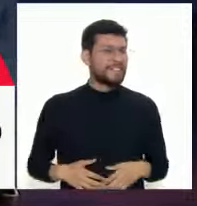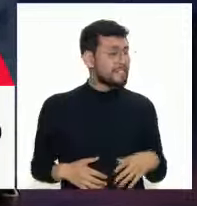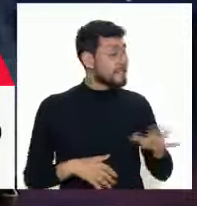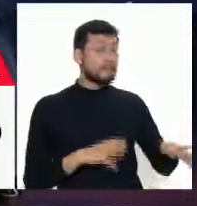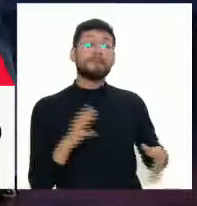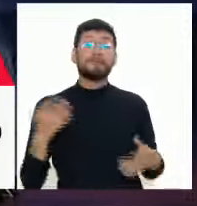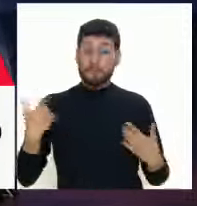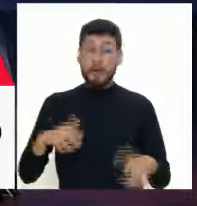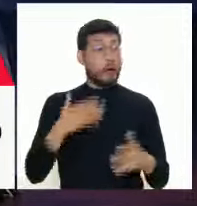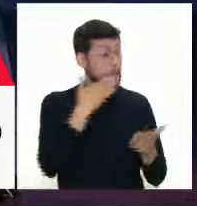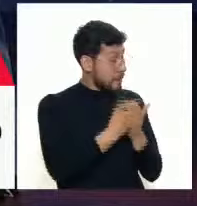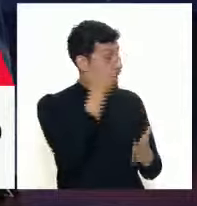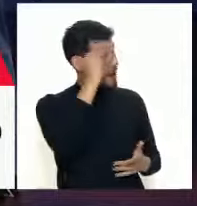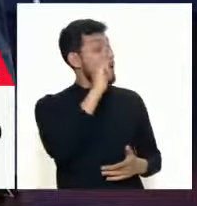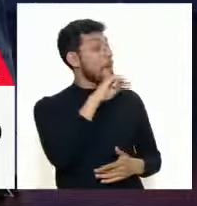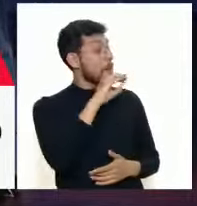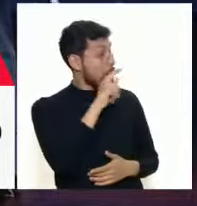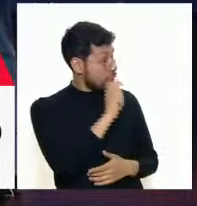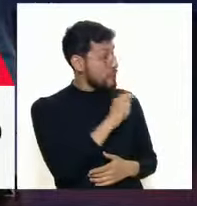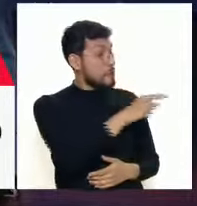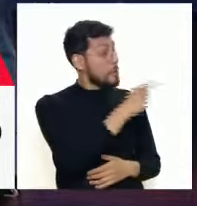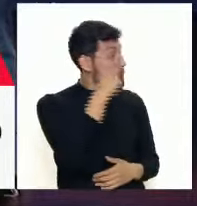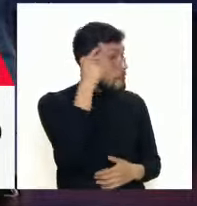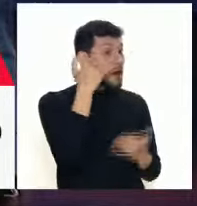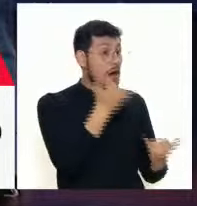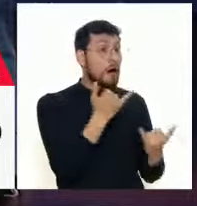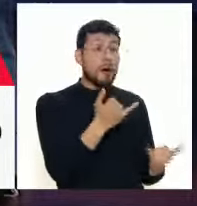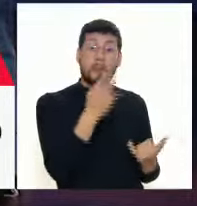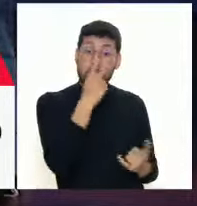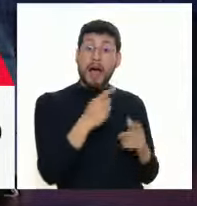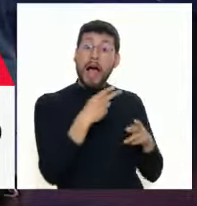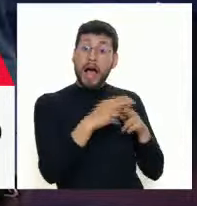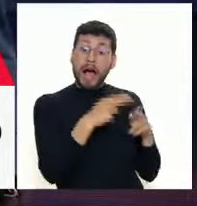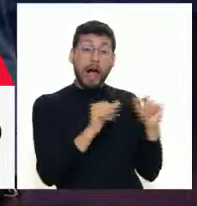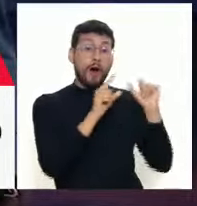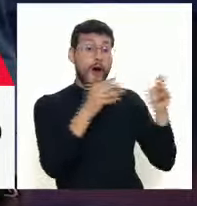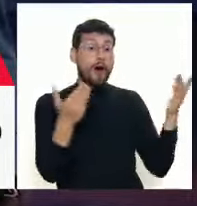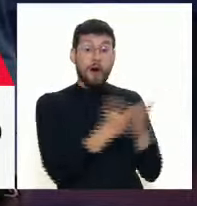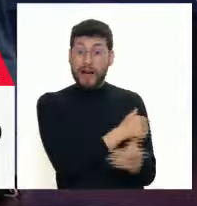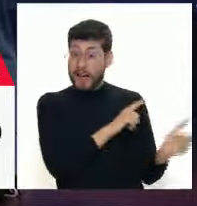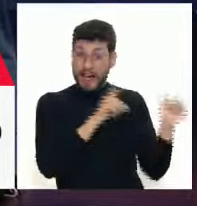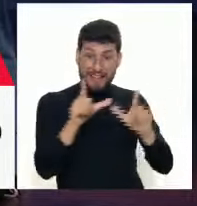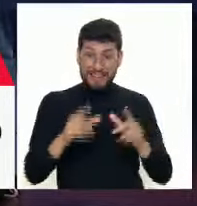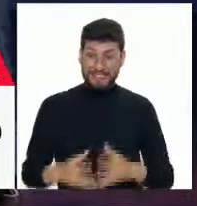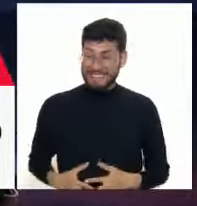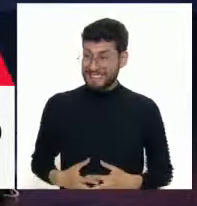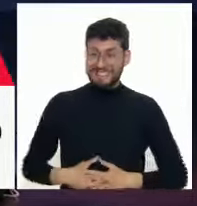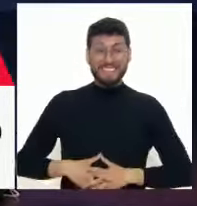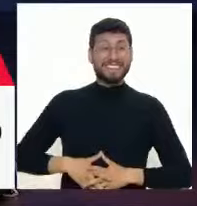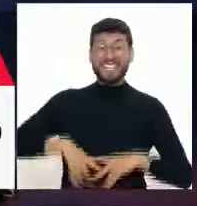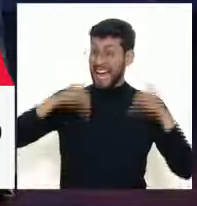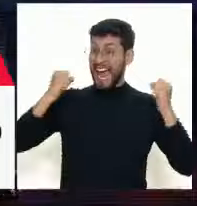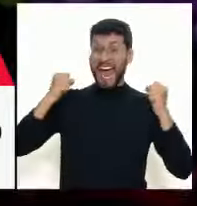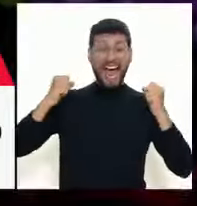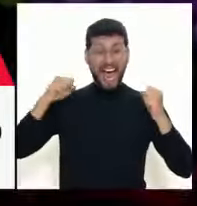De hecho, es una excelente idea, Mapot. ¿Qué les parece si vemos un adelanto de esta nueva temporada?